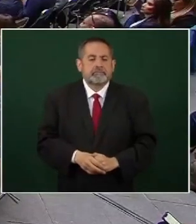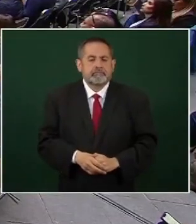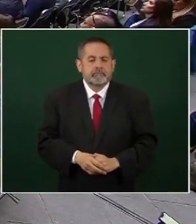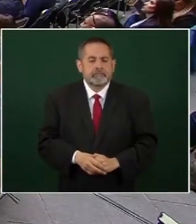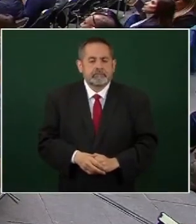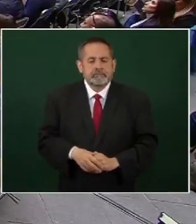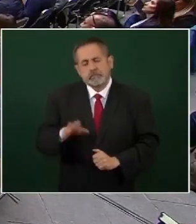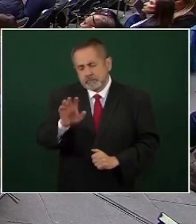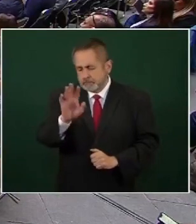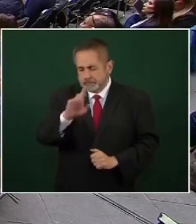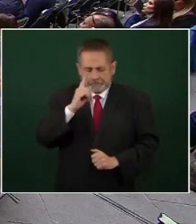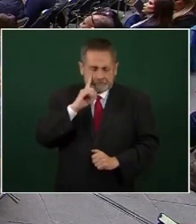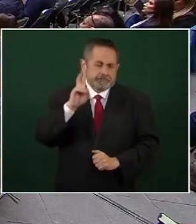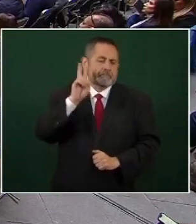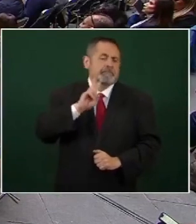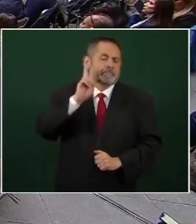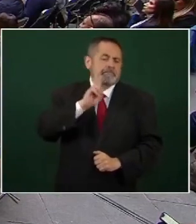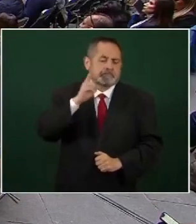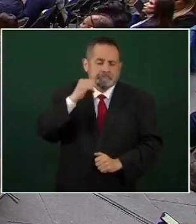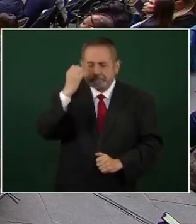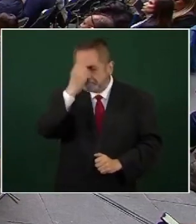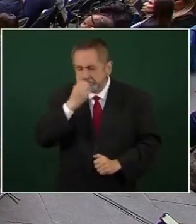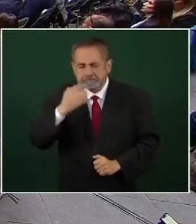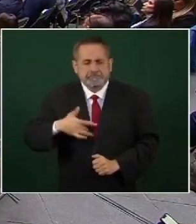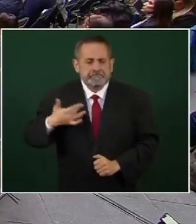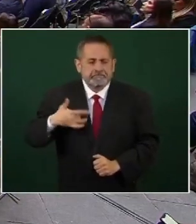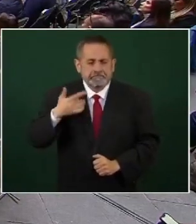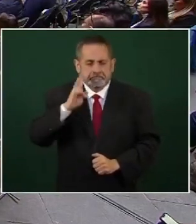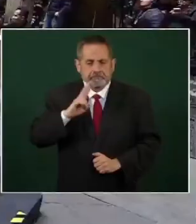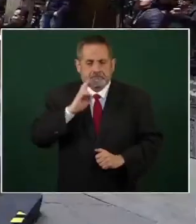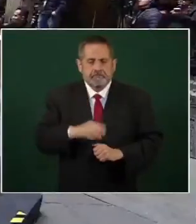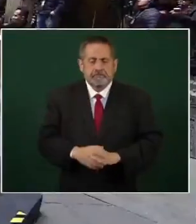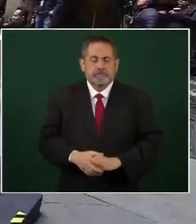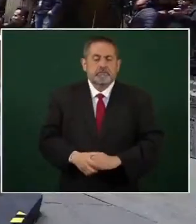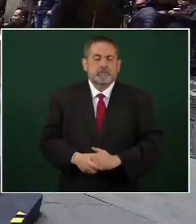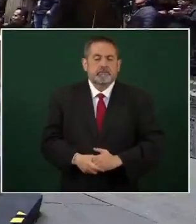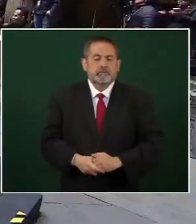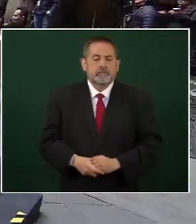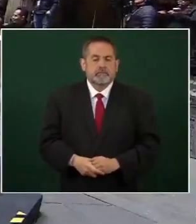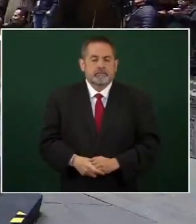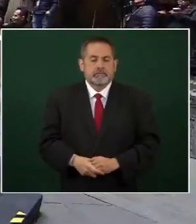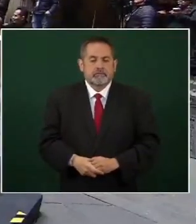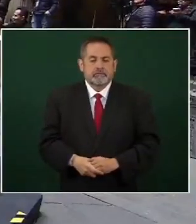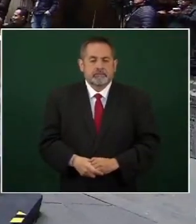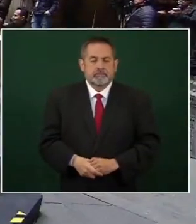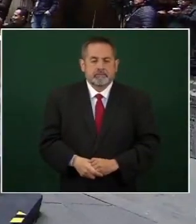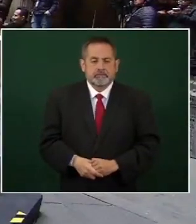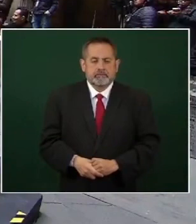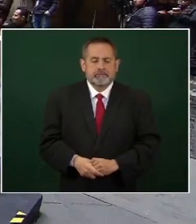No, por lo pronto vamos a ir evaluando. Muchas gracias. Bueno. Gracias.